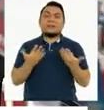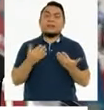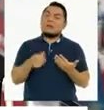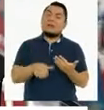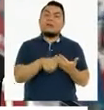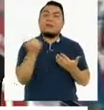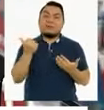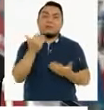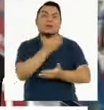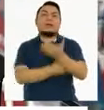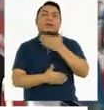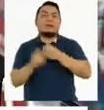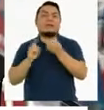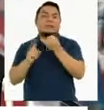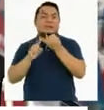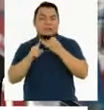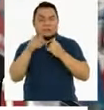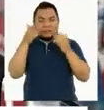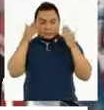otras condiciones